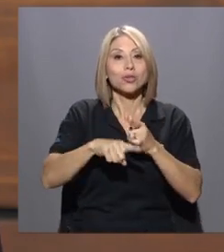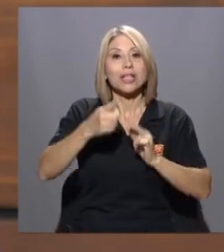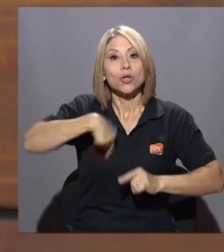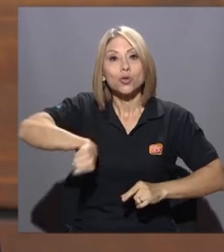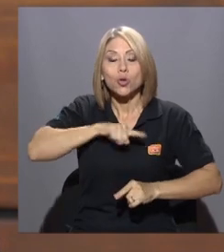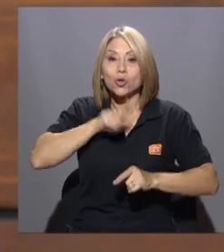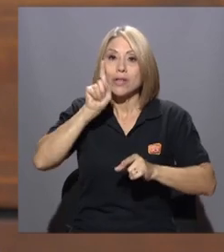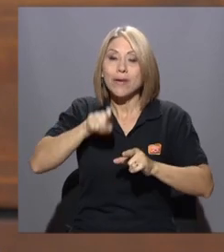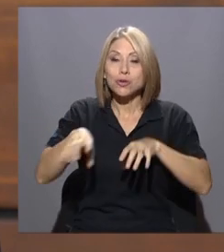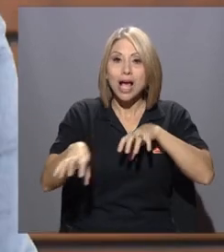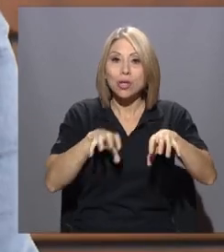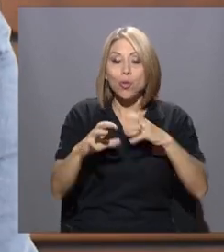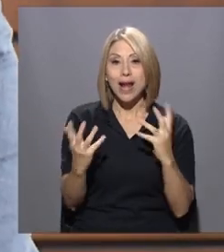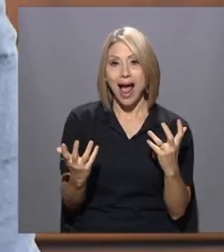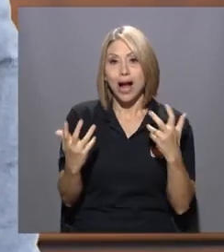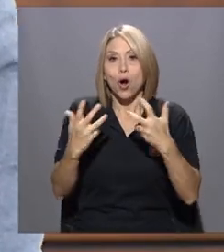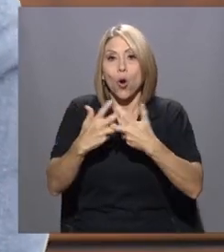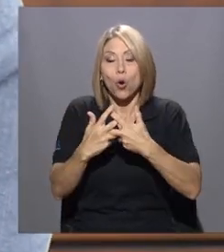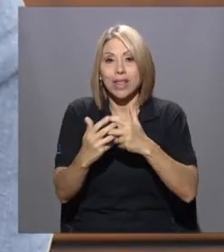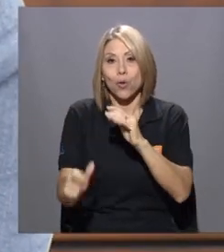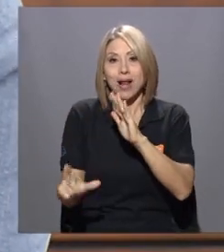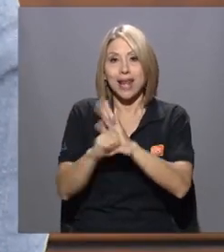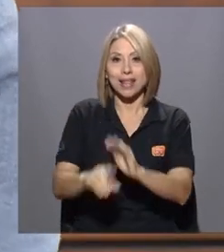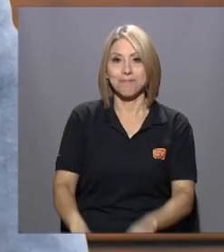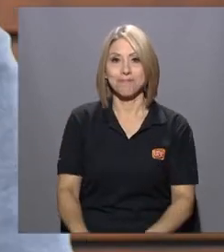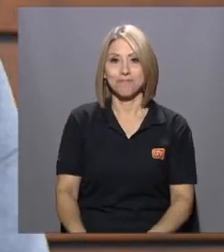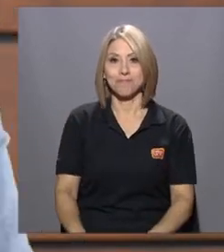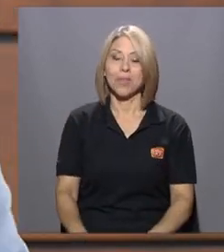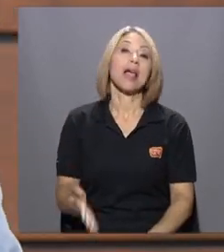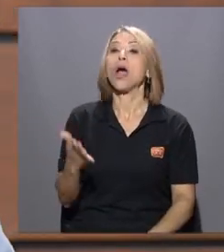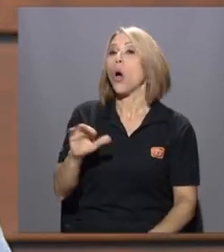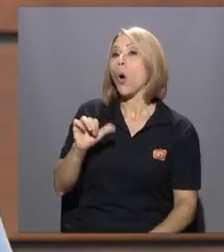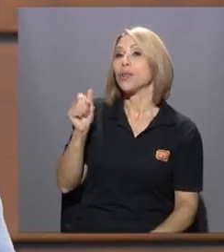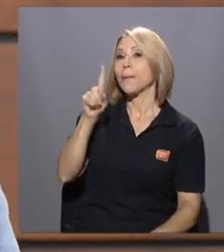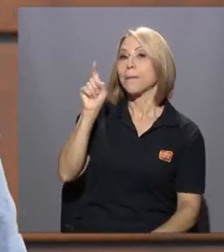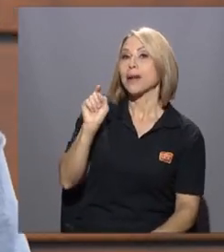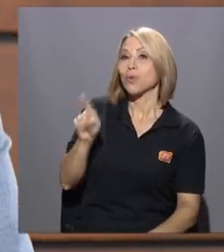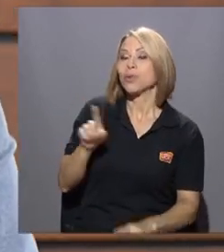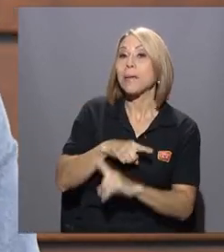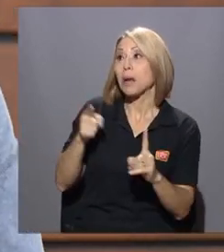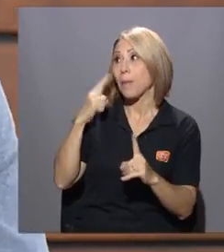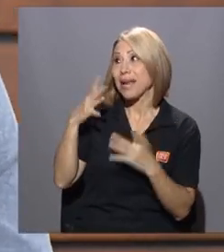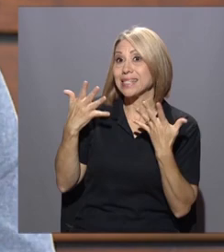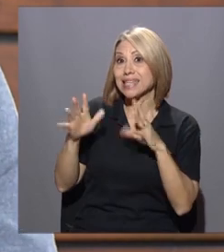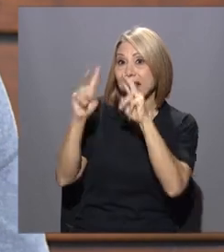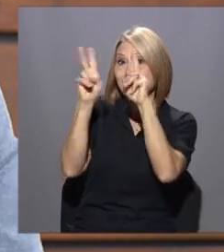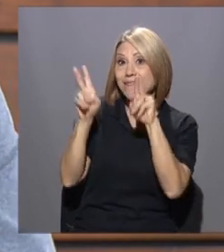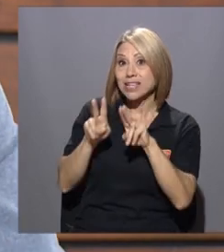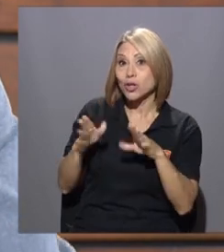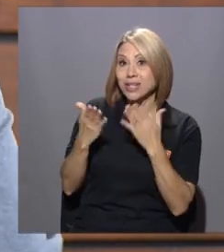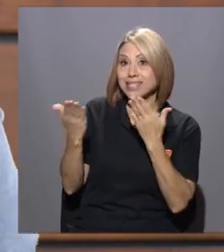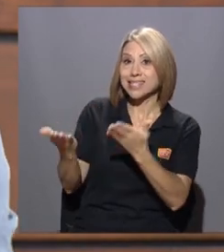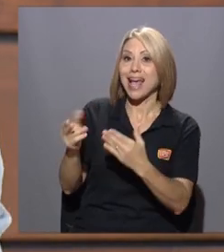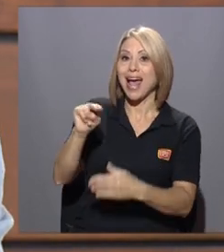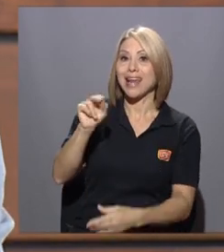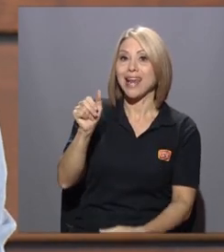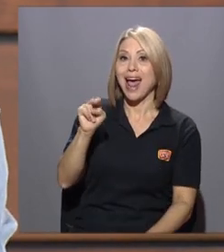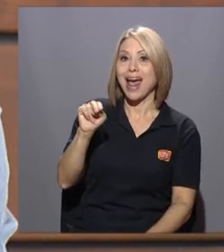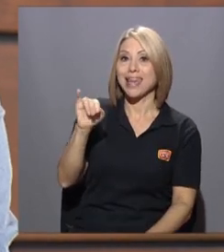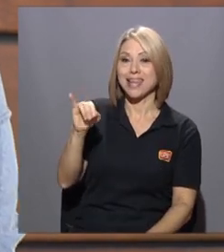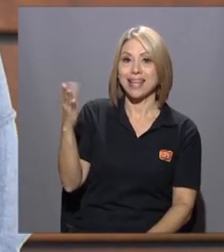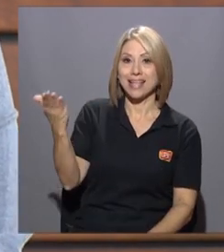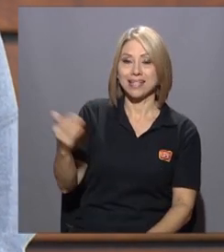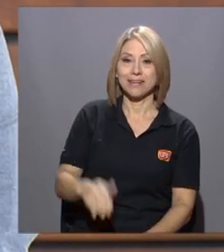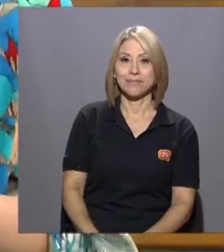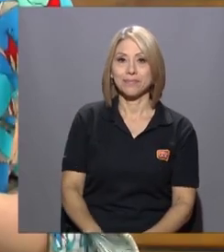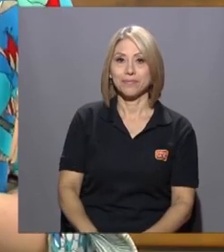actuemos acorde con la ley. Voy a venir con la siguiente pregunta, pero antes parece que hay unas reflexiones en nuestras redes sociales, así que le doy la palabra a nuestra compañera Nani